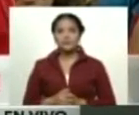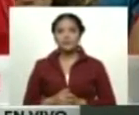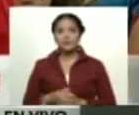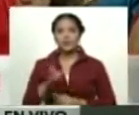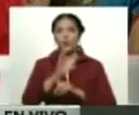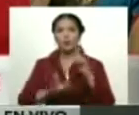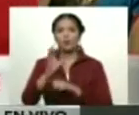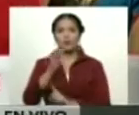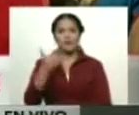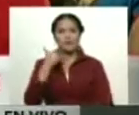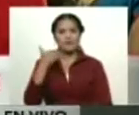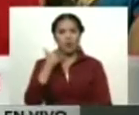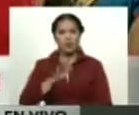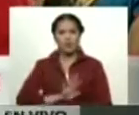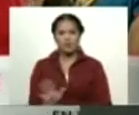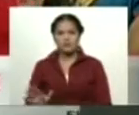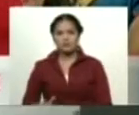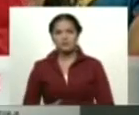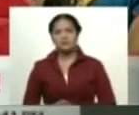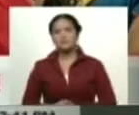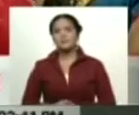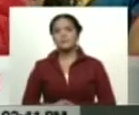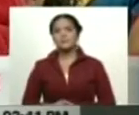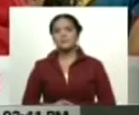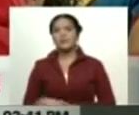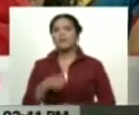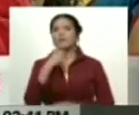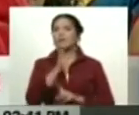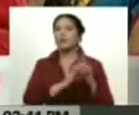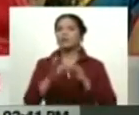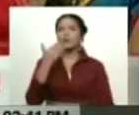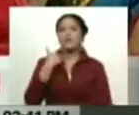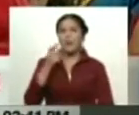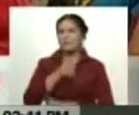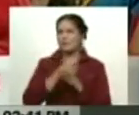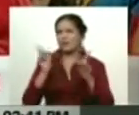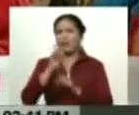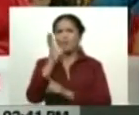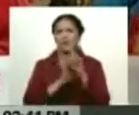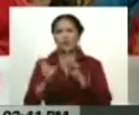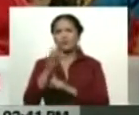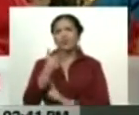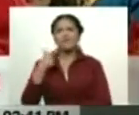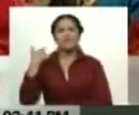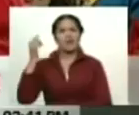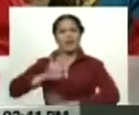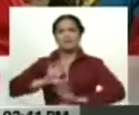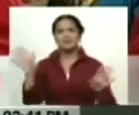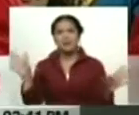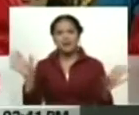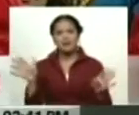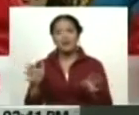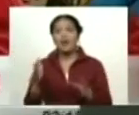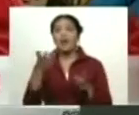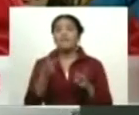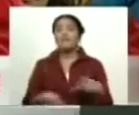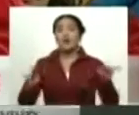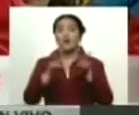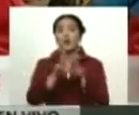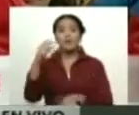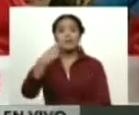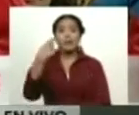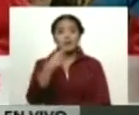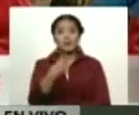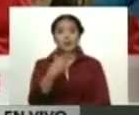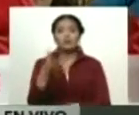anticultura del fraude. Iba a decir la cultura del fraude, pero eso no es una cultura, es una anticultura. Los antivalores de la política del